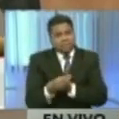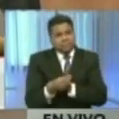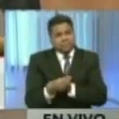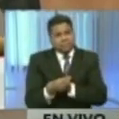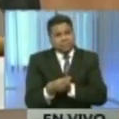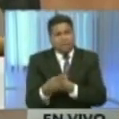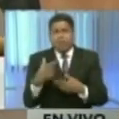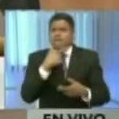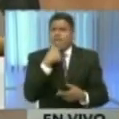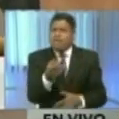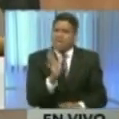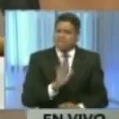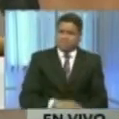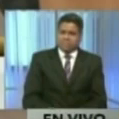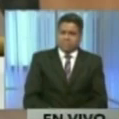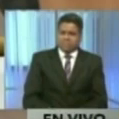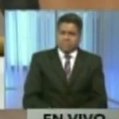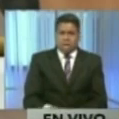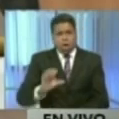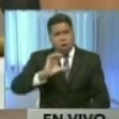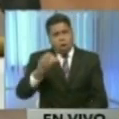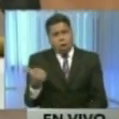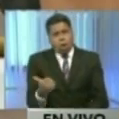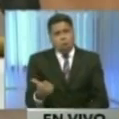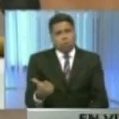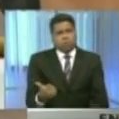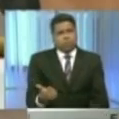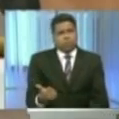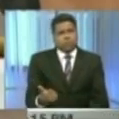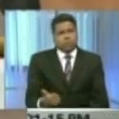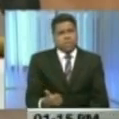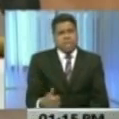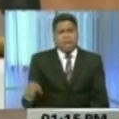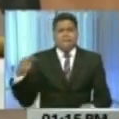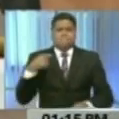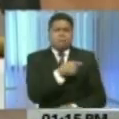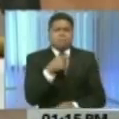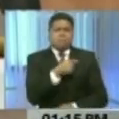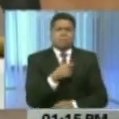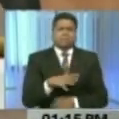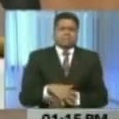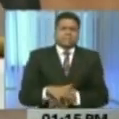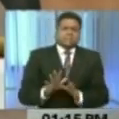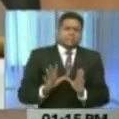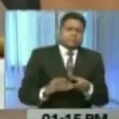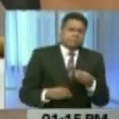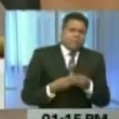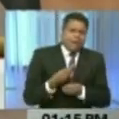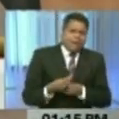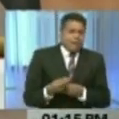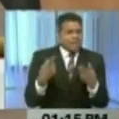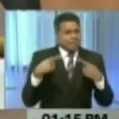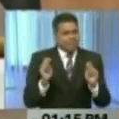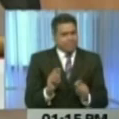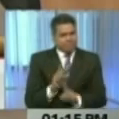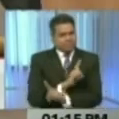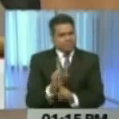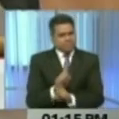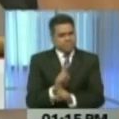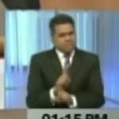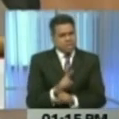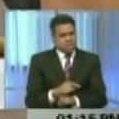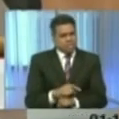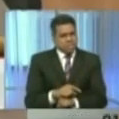muy sencillo. El resto sería ceder ante chantajes inadmisibles que en última instancia pretenden vulnerar el Estado